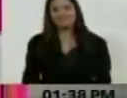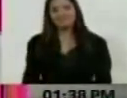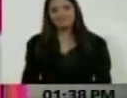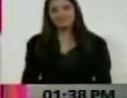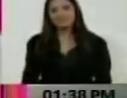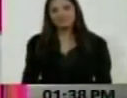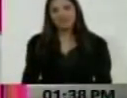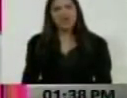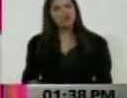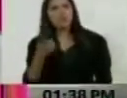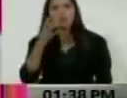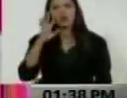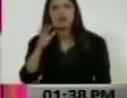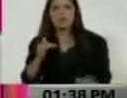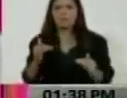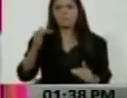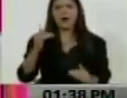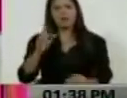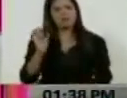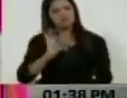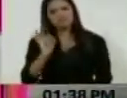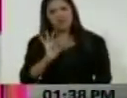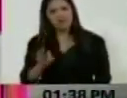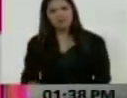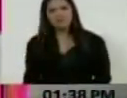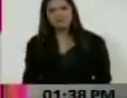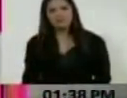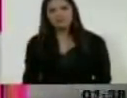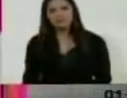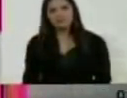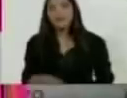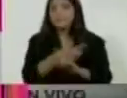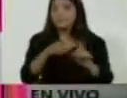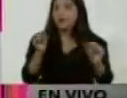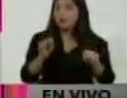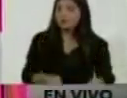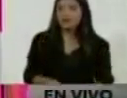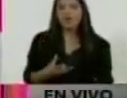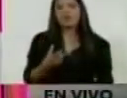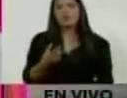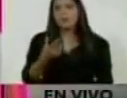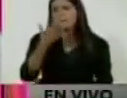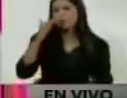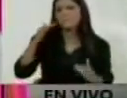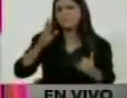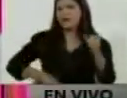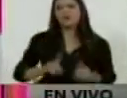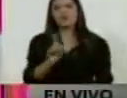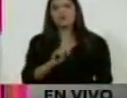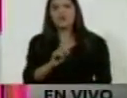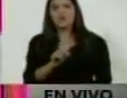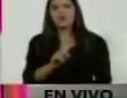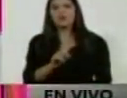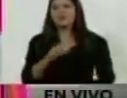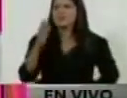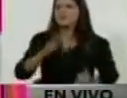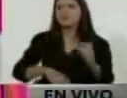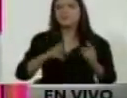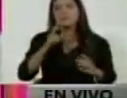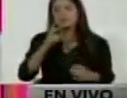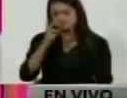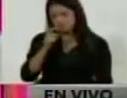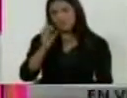No nos creemos más que nadie en este mundo, pero eso sí, no somos menos que nadie y no le bajamos la mirada ni